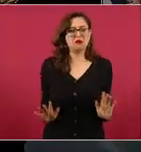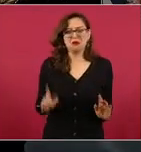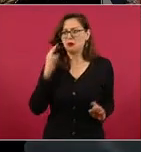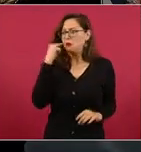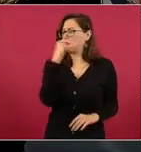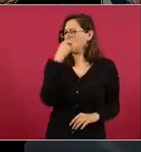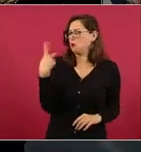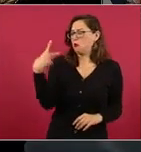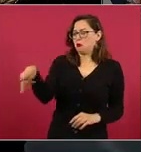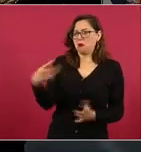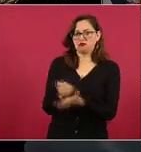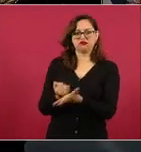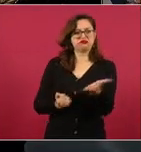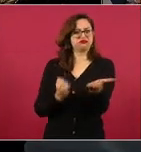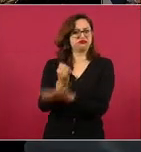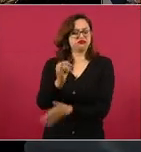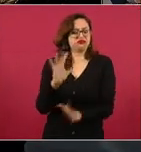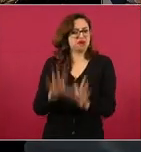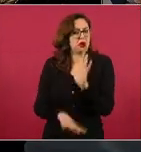gente